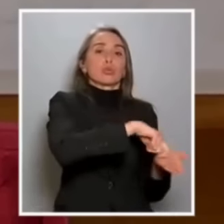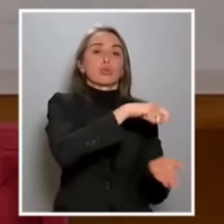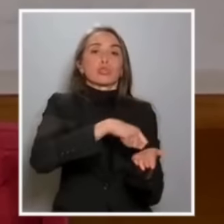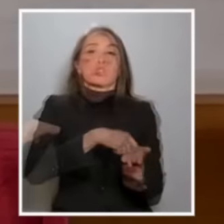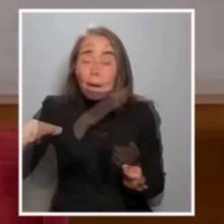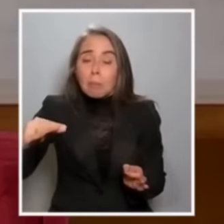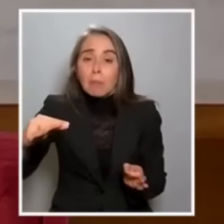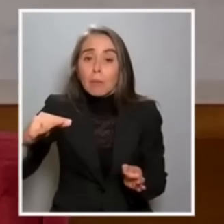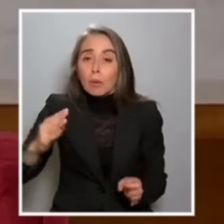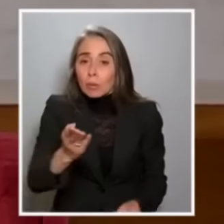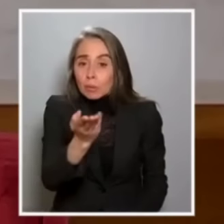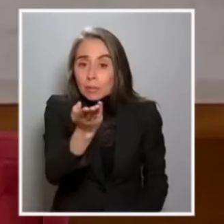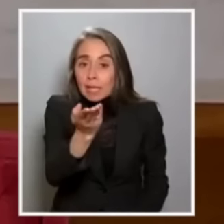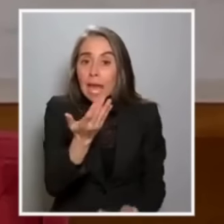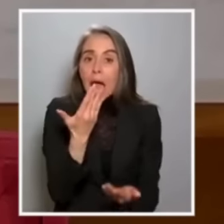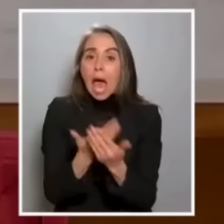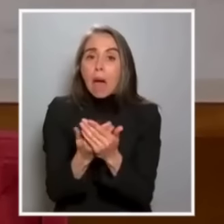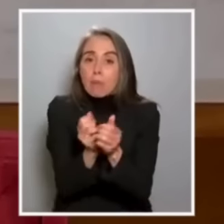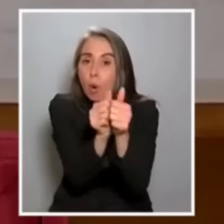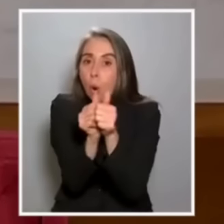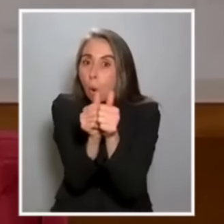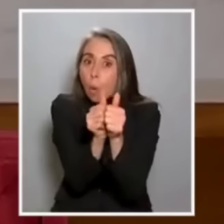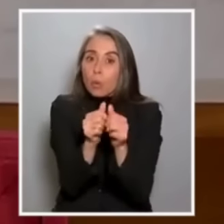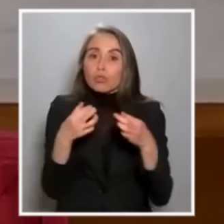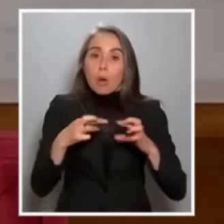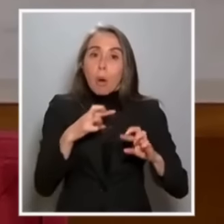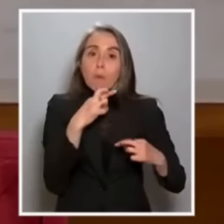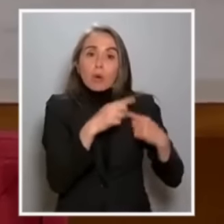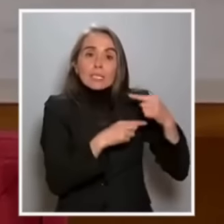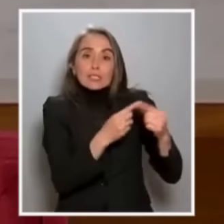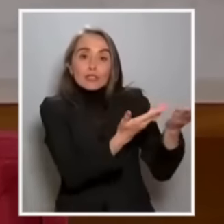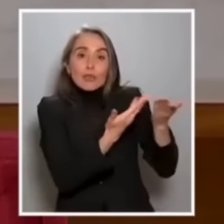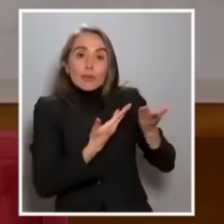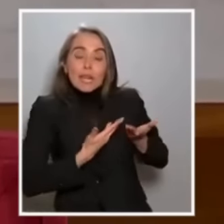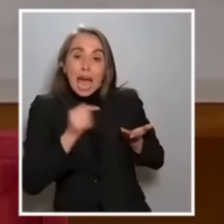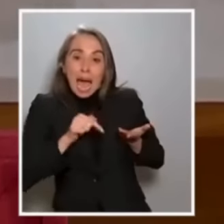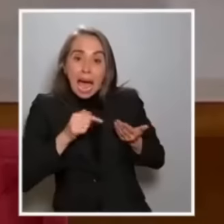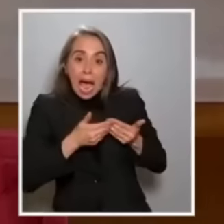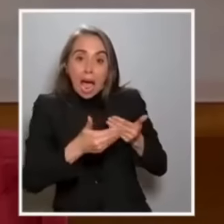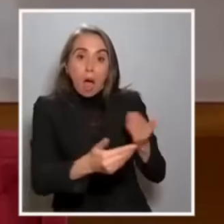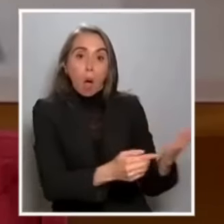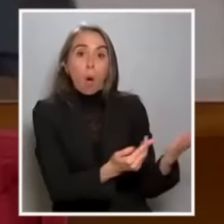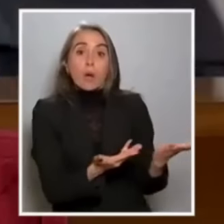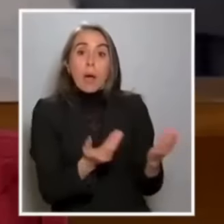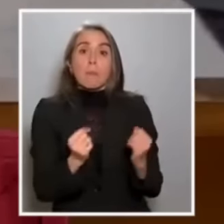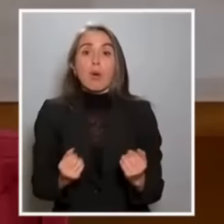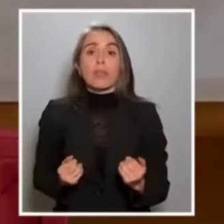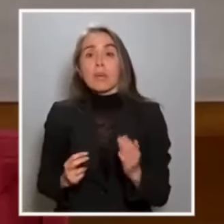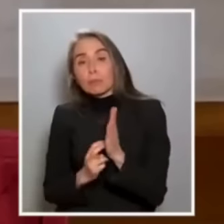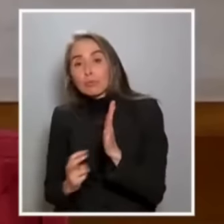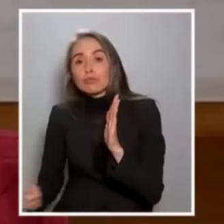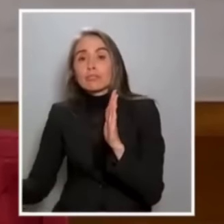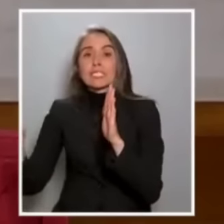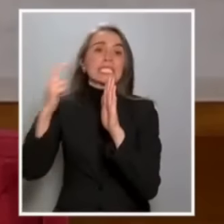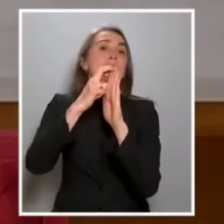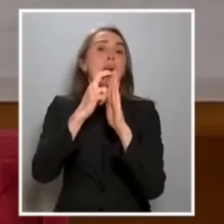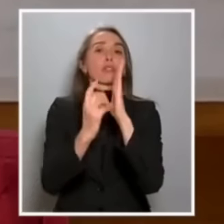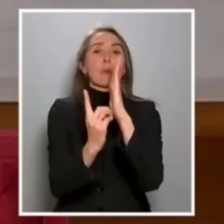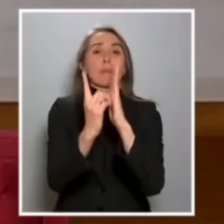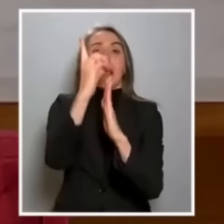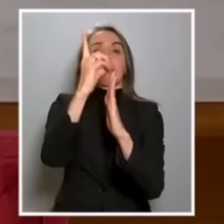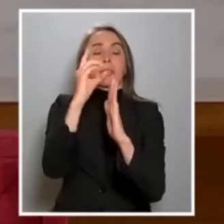radicales. Aprovechemos juntos esta oportunidad histórica que en esta época se nos presenta de dar el salto definitivo al